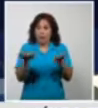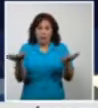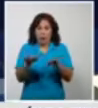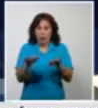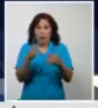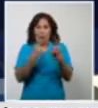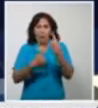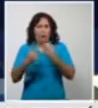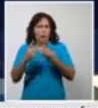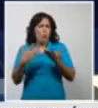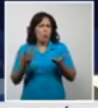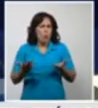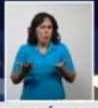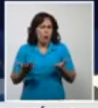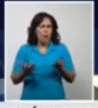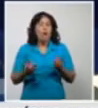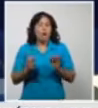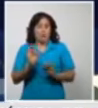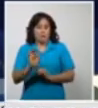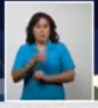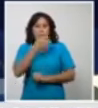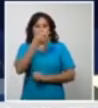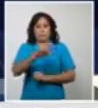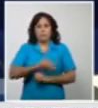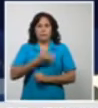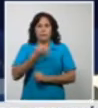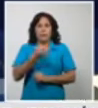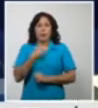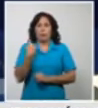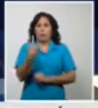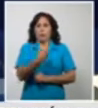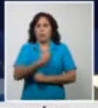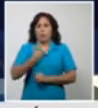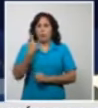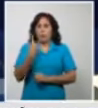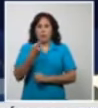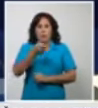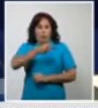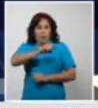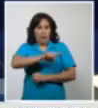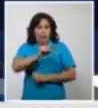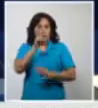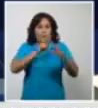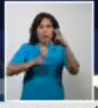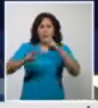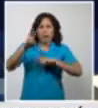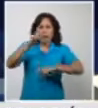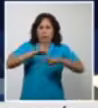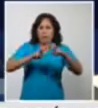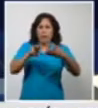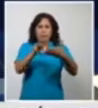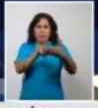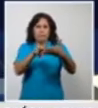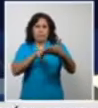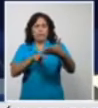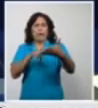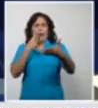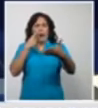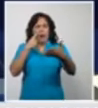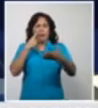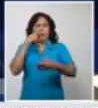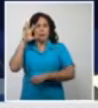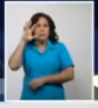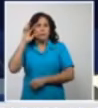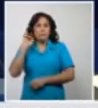de COVID-19. Nosotros, hasta el día de ayer, hemos detectado